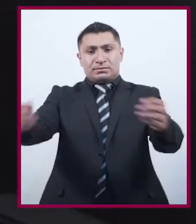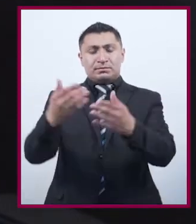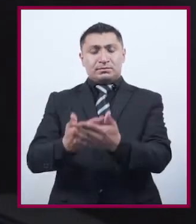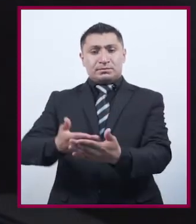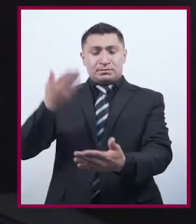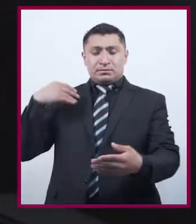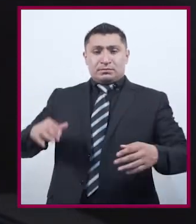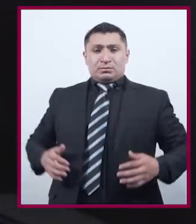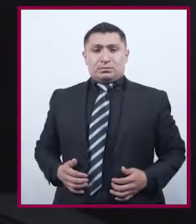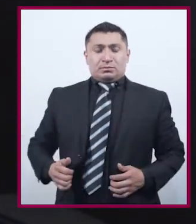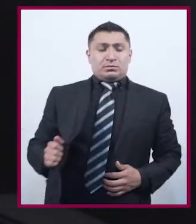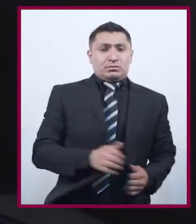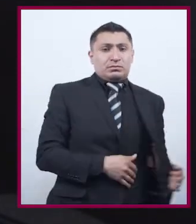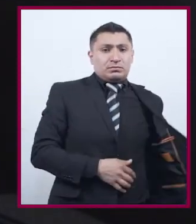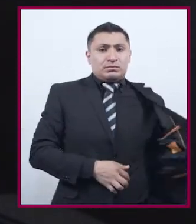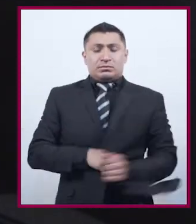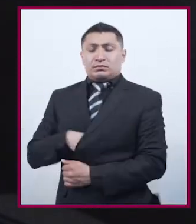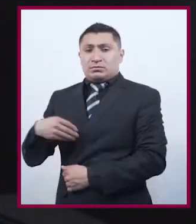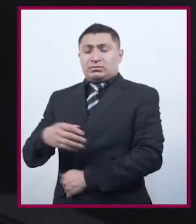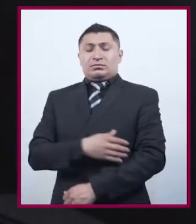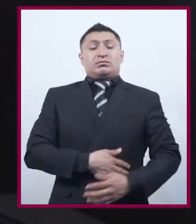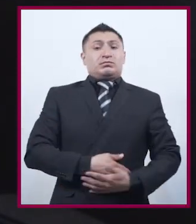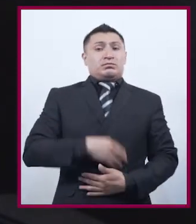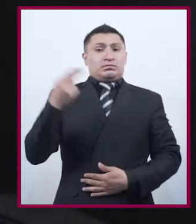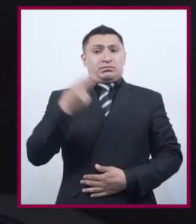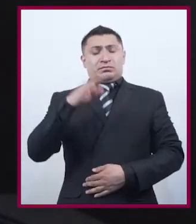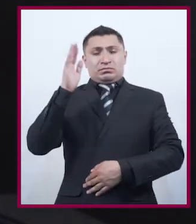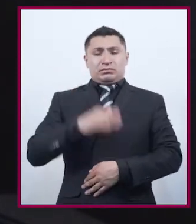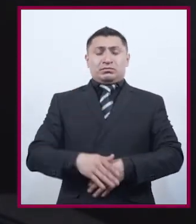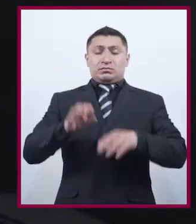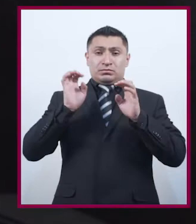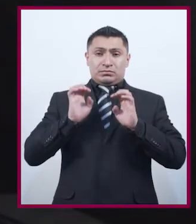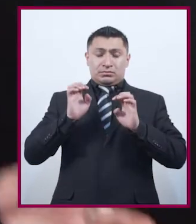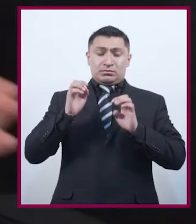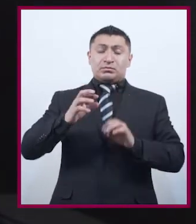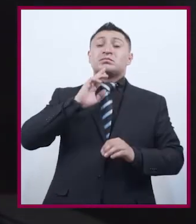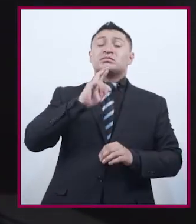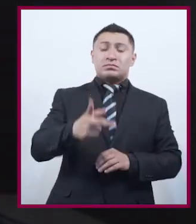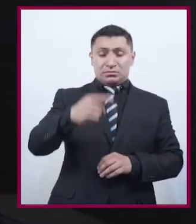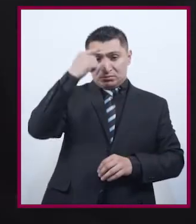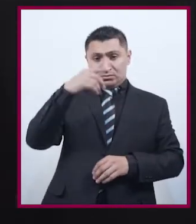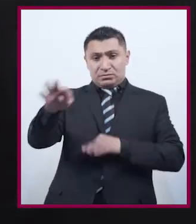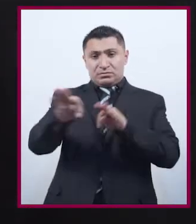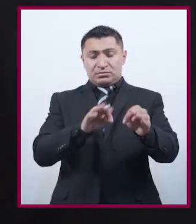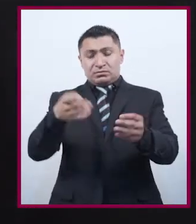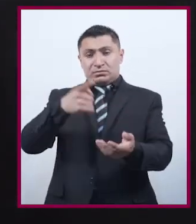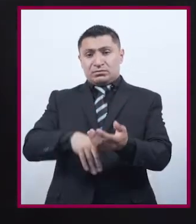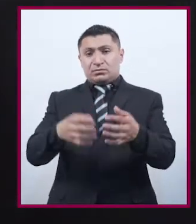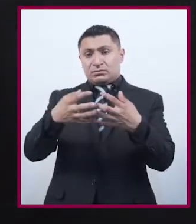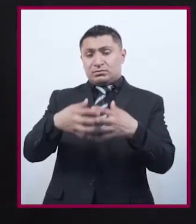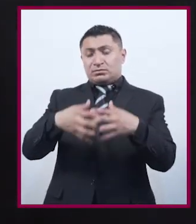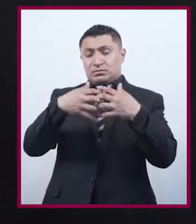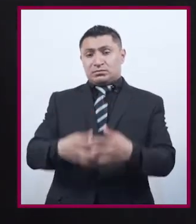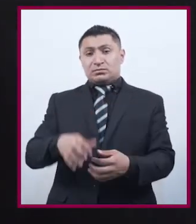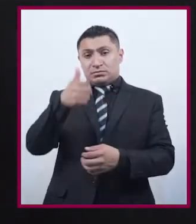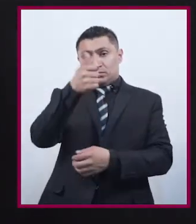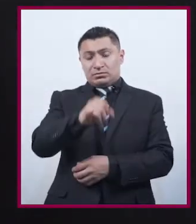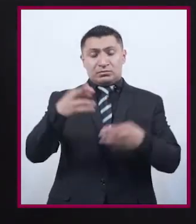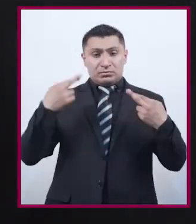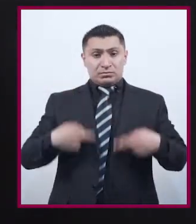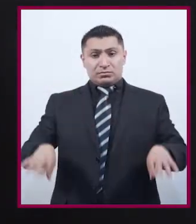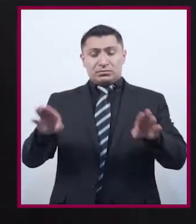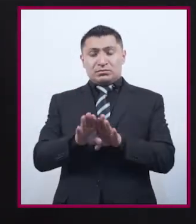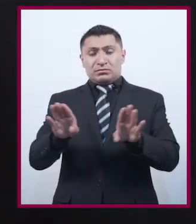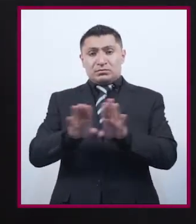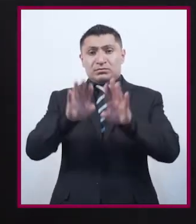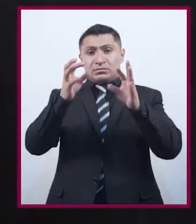quedaron los agobiantes corsets. Era necesario un atuendo más práctico para trabajar en las fábricas. De esta forma, la vestimenta